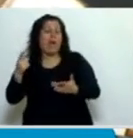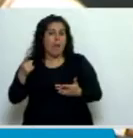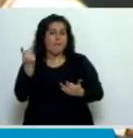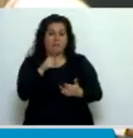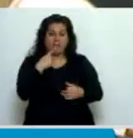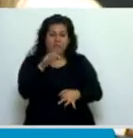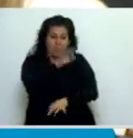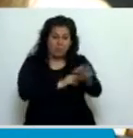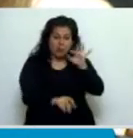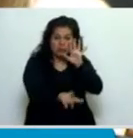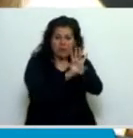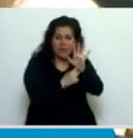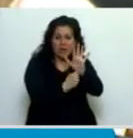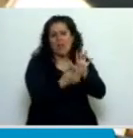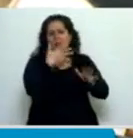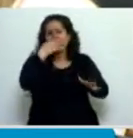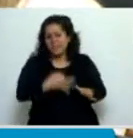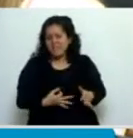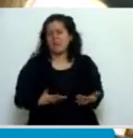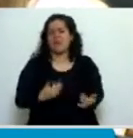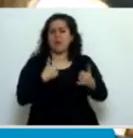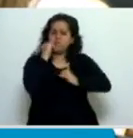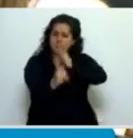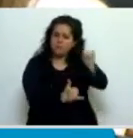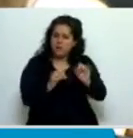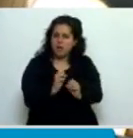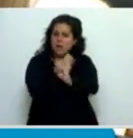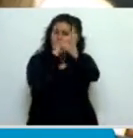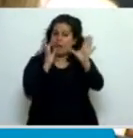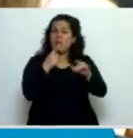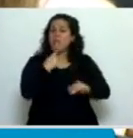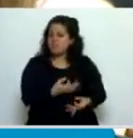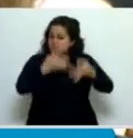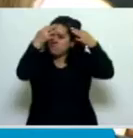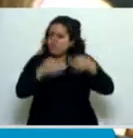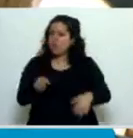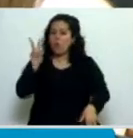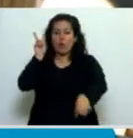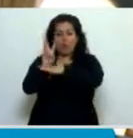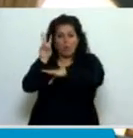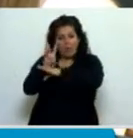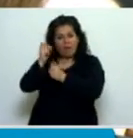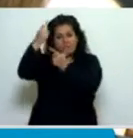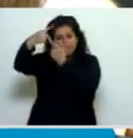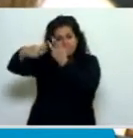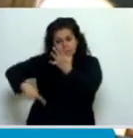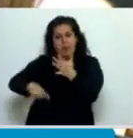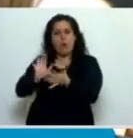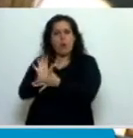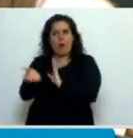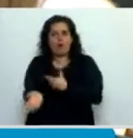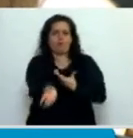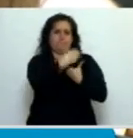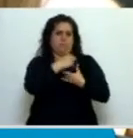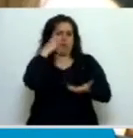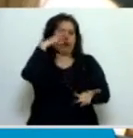tuviera efectivamente y honestamente como objetivo preservar la sustentabilidad del fondo, dando participación al